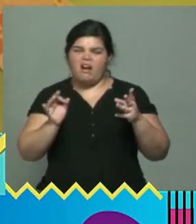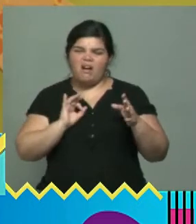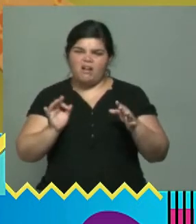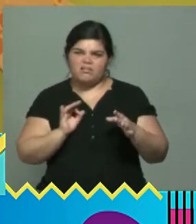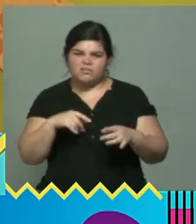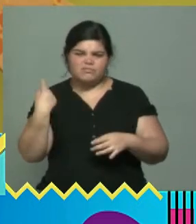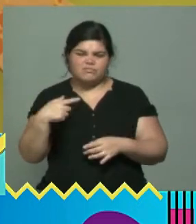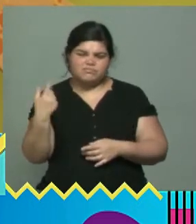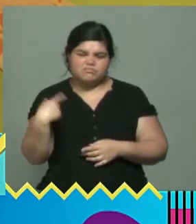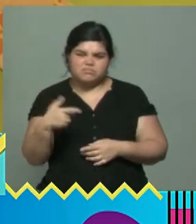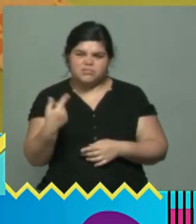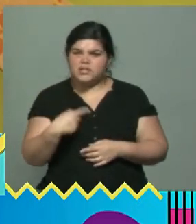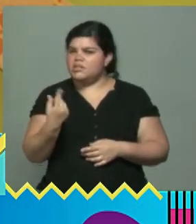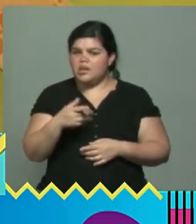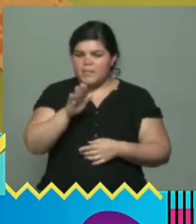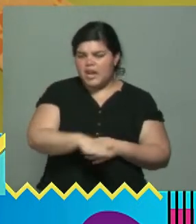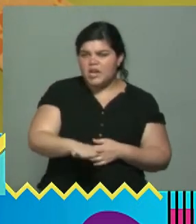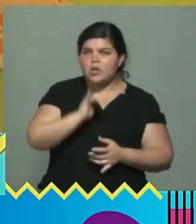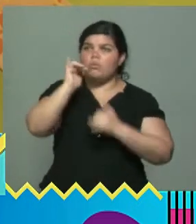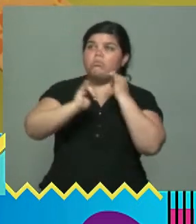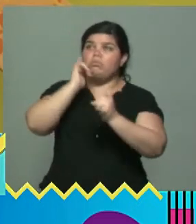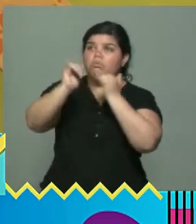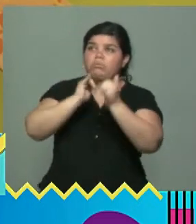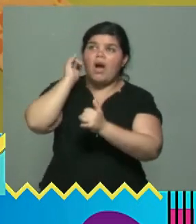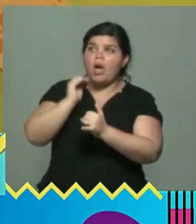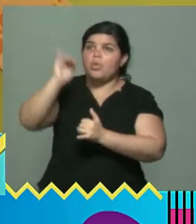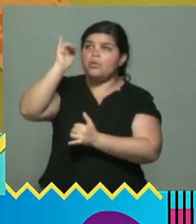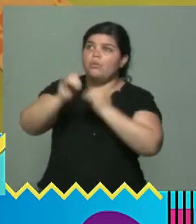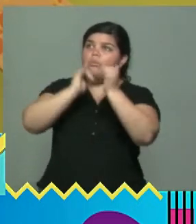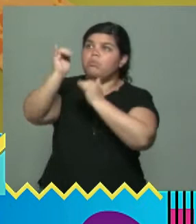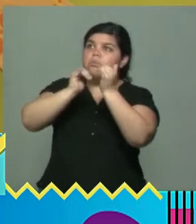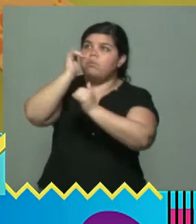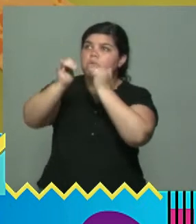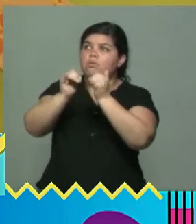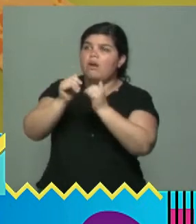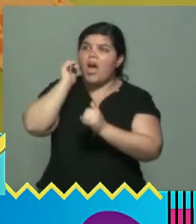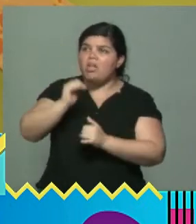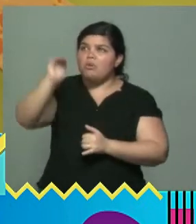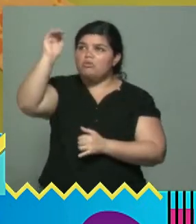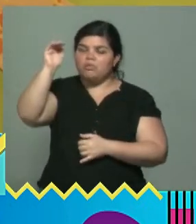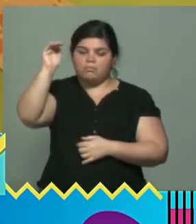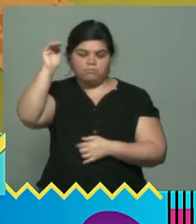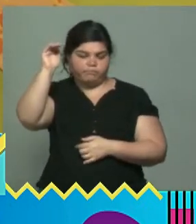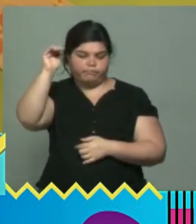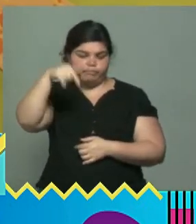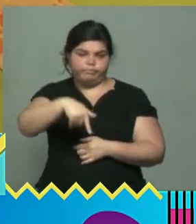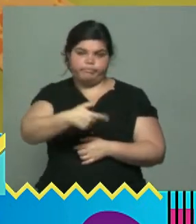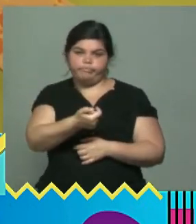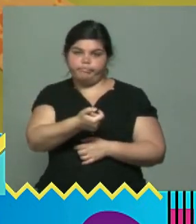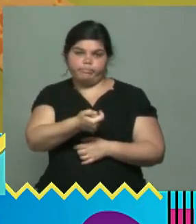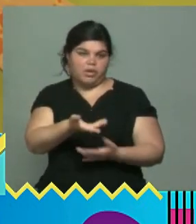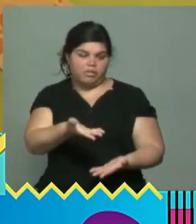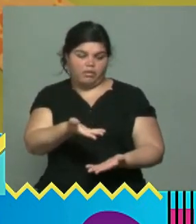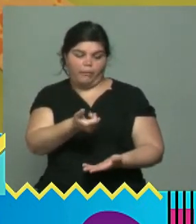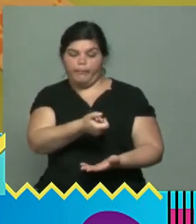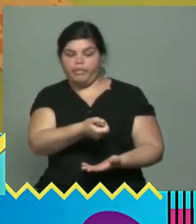hablado, han manifestado una situación de maltrato, abuso dentro de su familia, y el adulto a quien se lo han dicho no les ha creído, les ha descreído, y eso